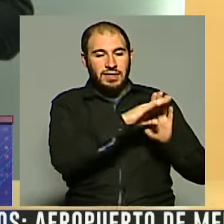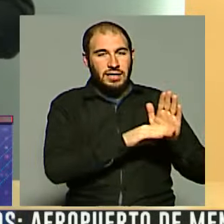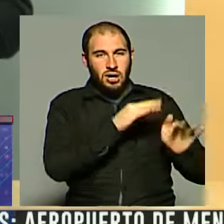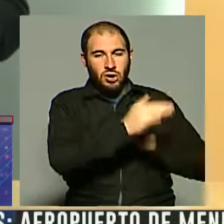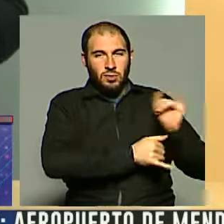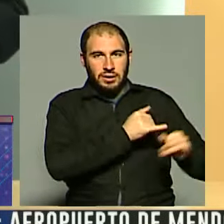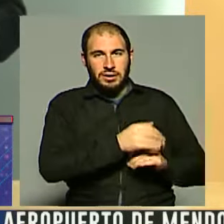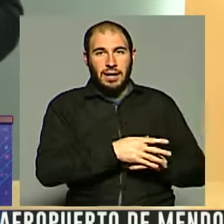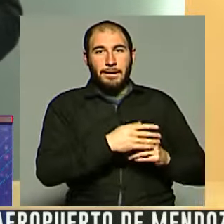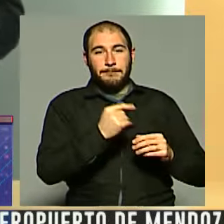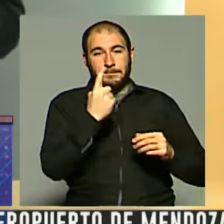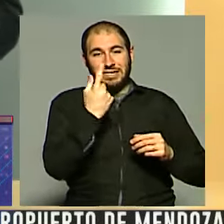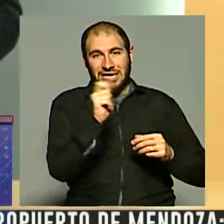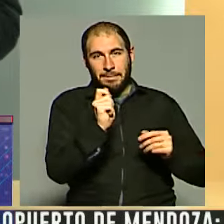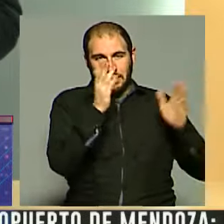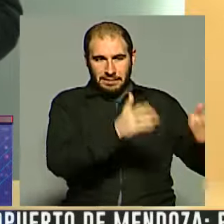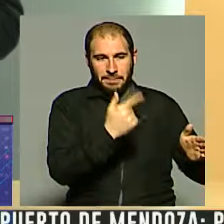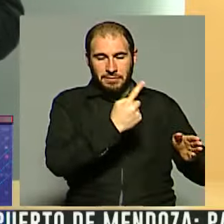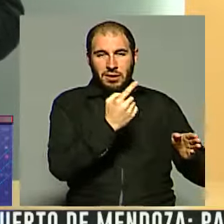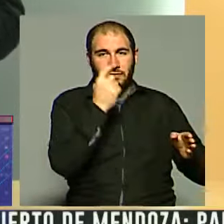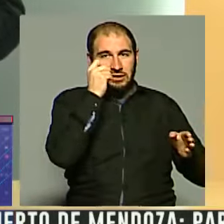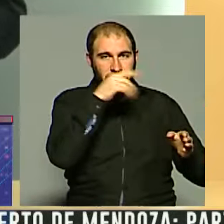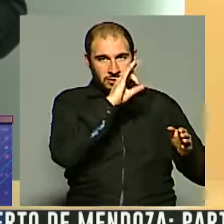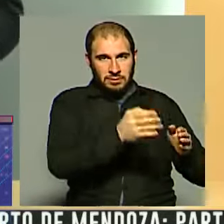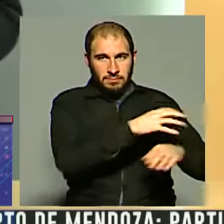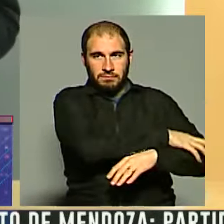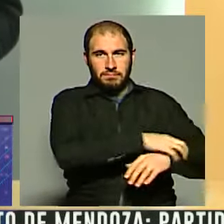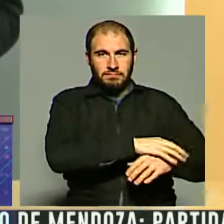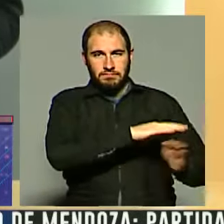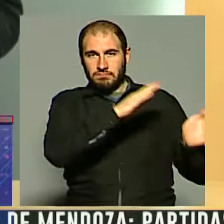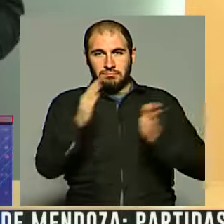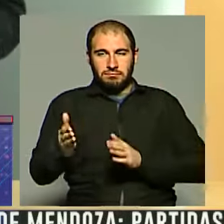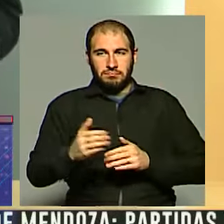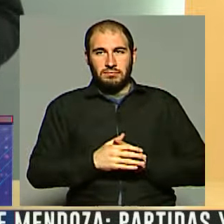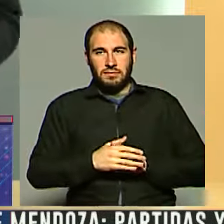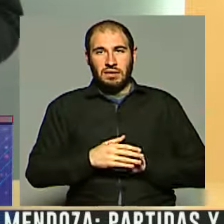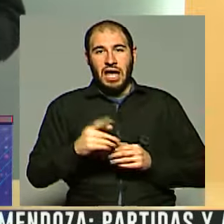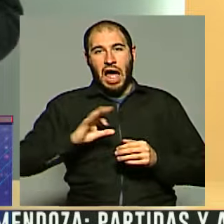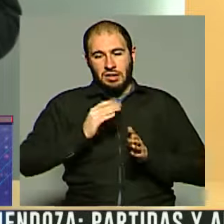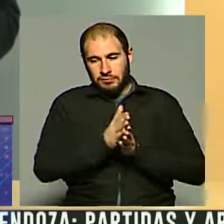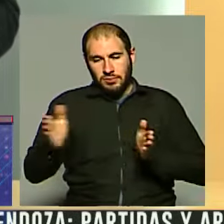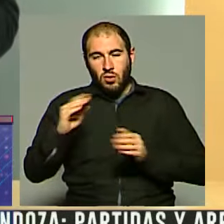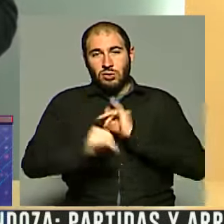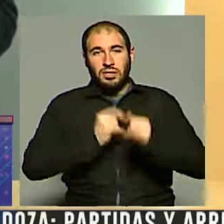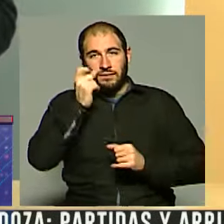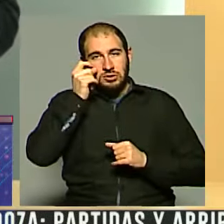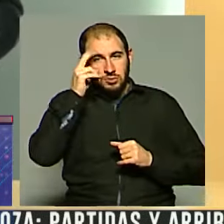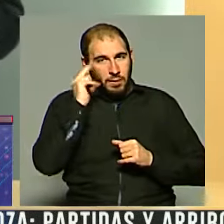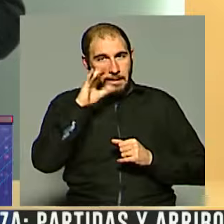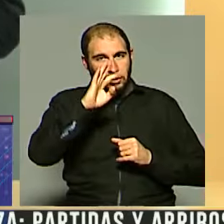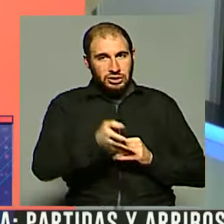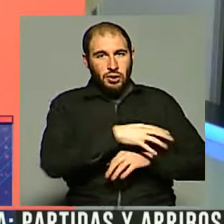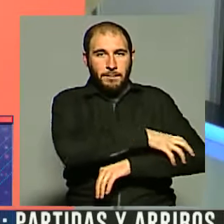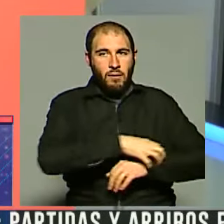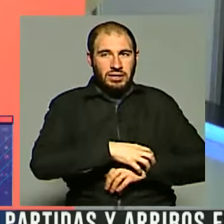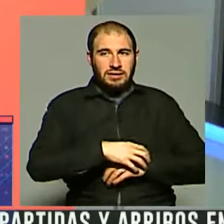eso se hablaba de que en el primer semestre la pobreza llegaría al 27% y ya pensando en el resto del año hablan de un 29% de